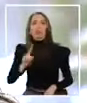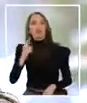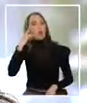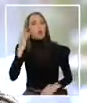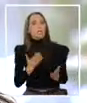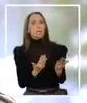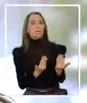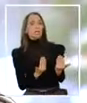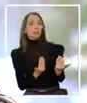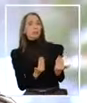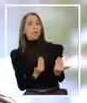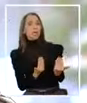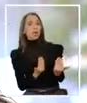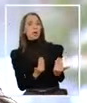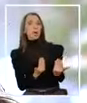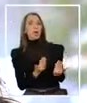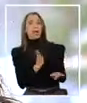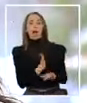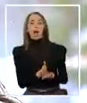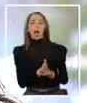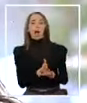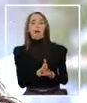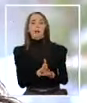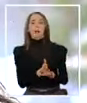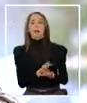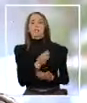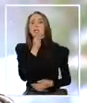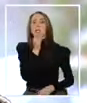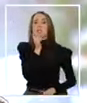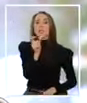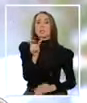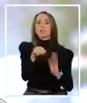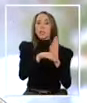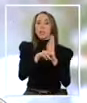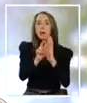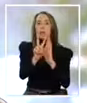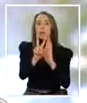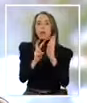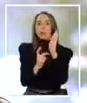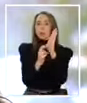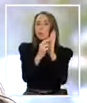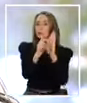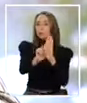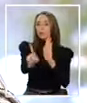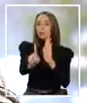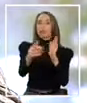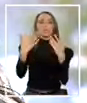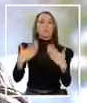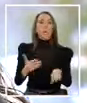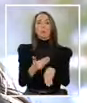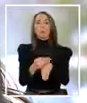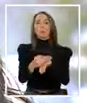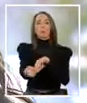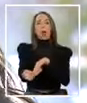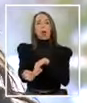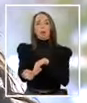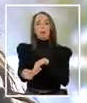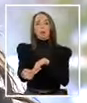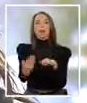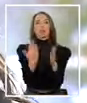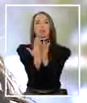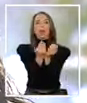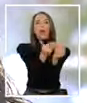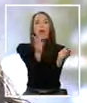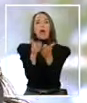esperar hasta que esté esto que hoy conocemos como fase 2 en el paso a paso. Creemos que ya es tarde para poder abrir